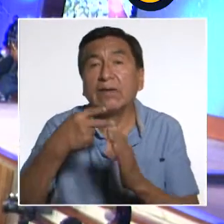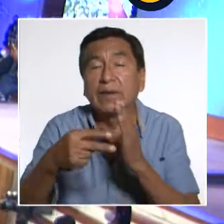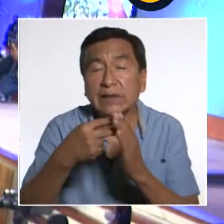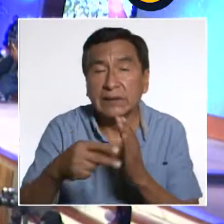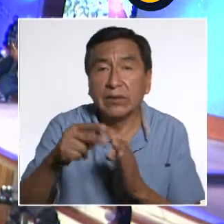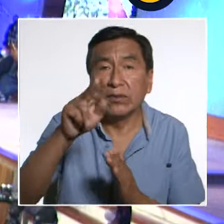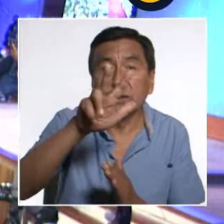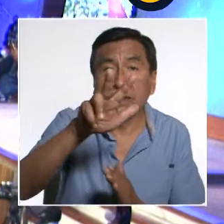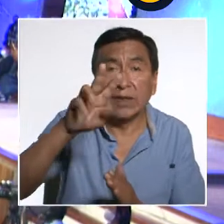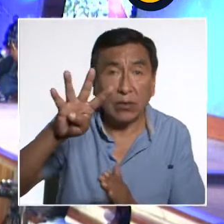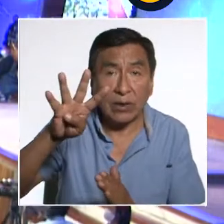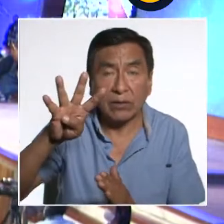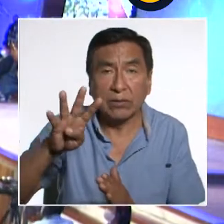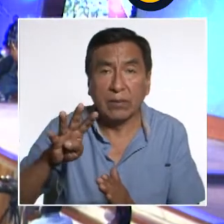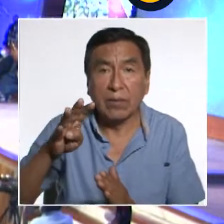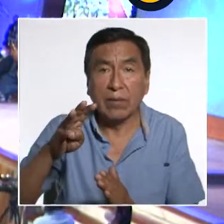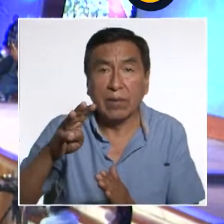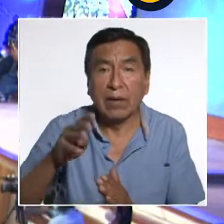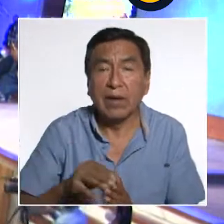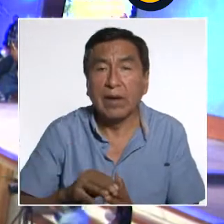versículo 34, Marcos